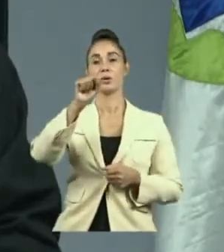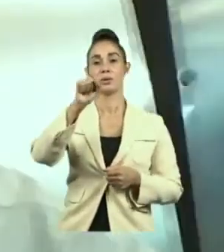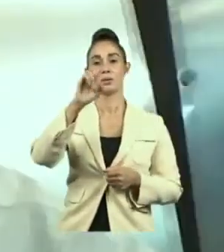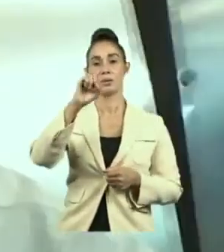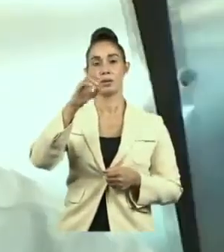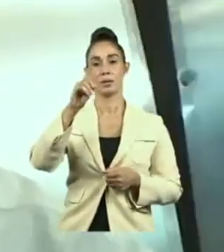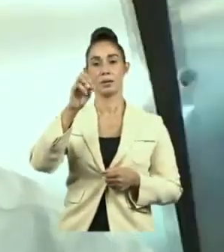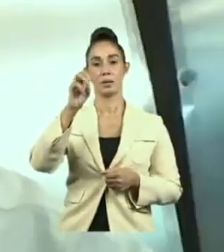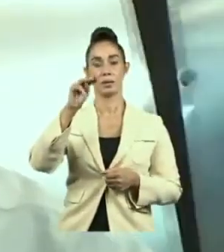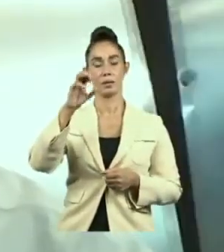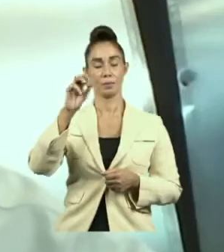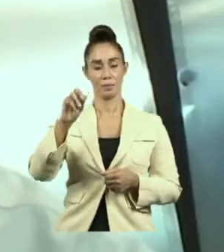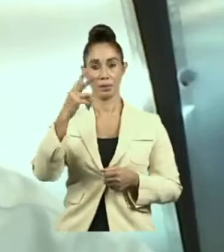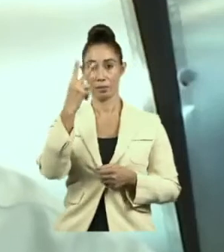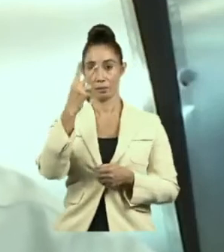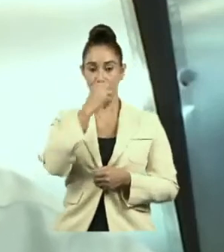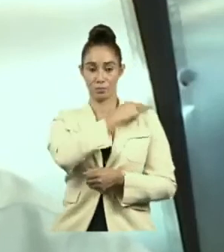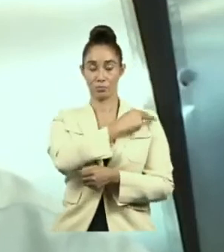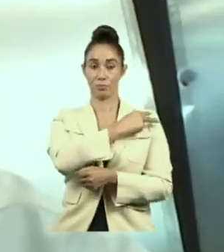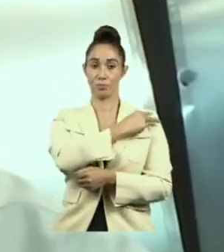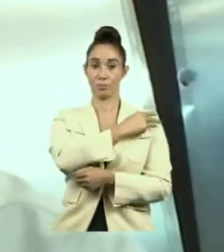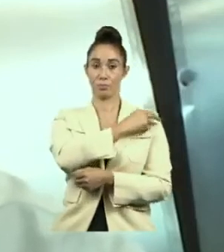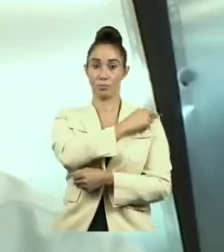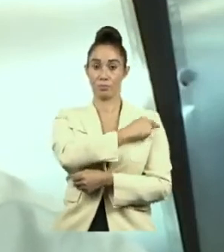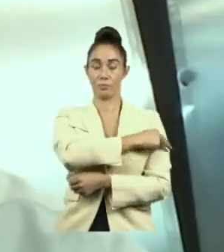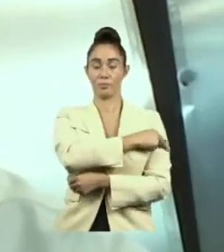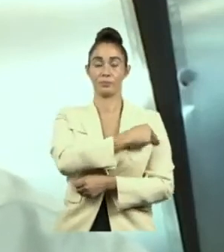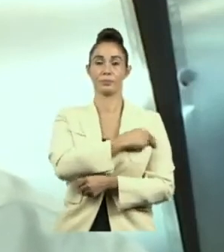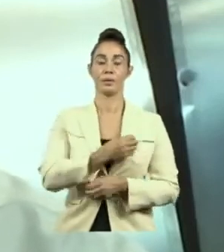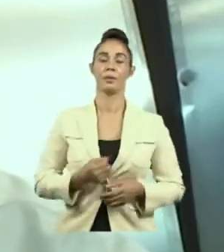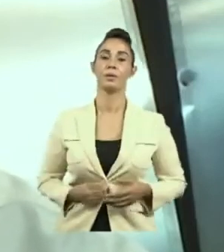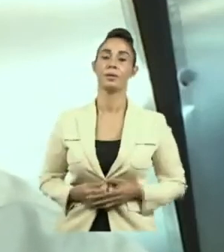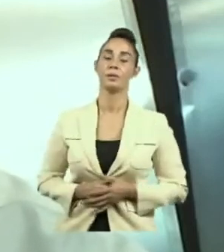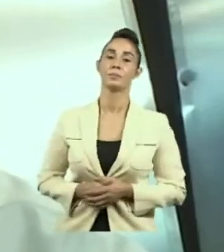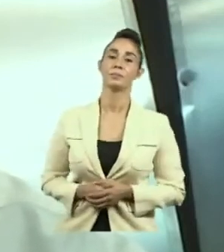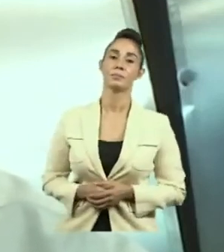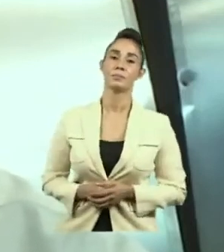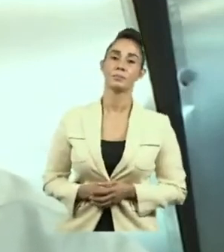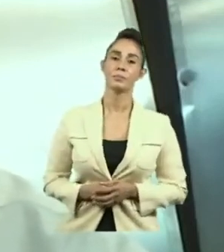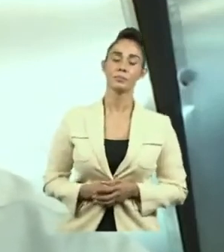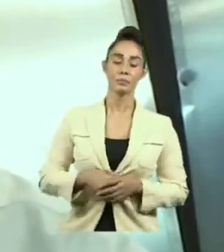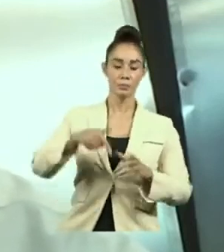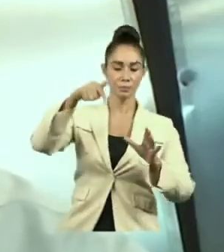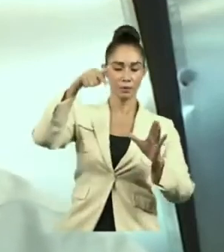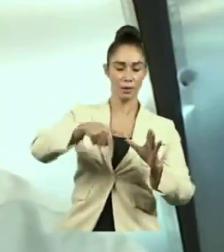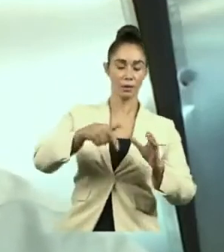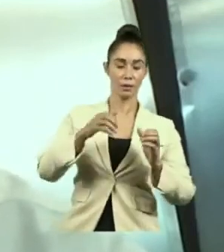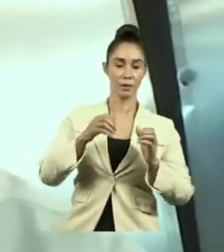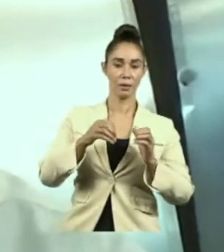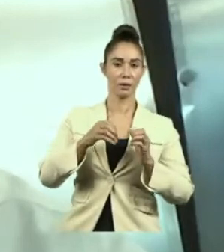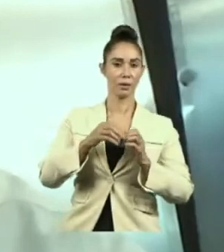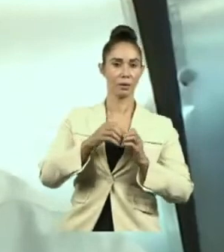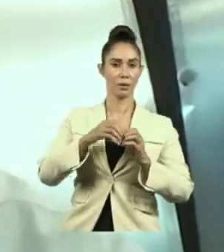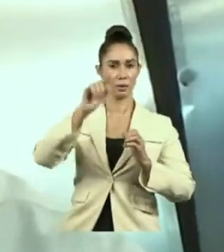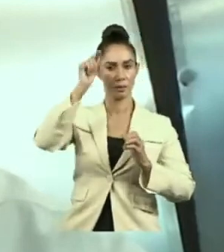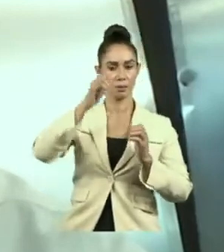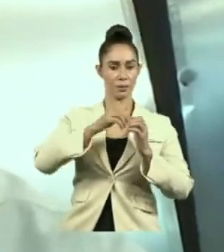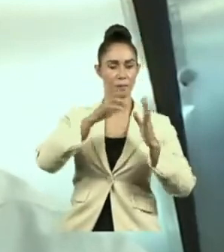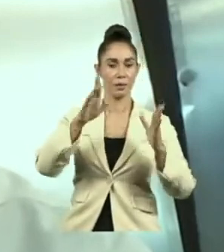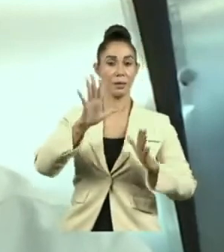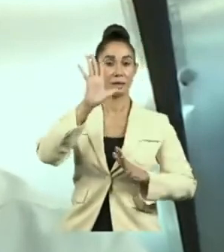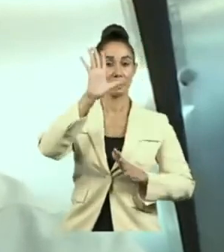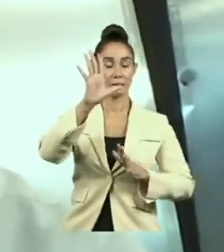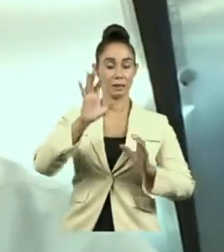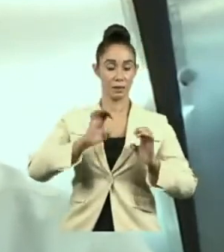funcionales ministro de perdones funcionales actualmente en el estado dominicano tenemos cinco equipos correcto eso y cuál es su